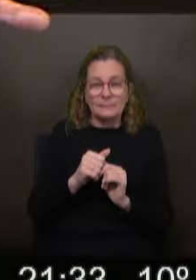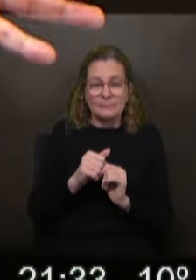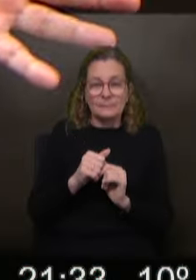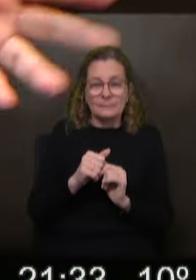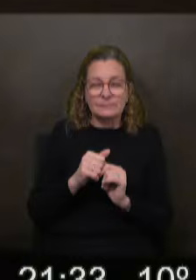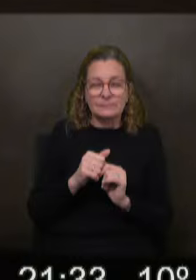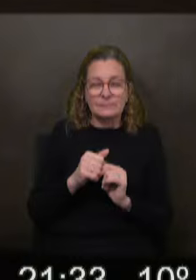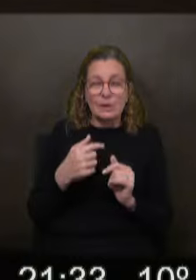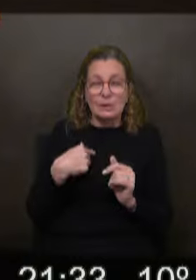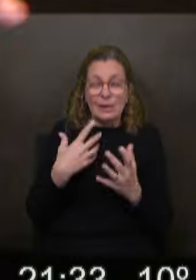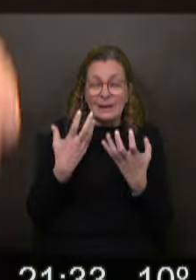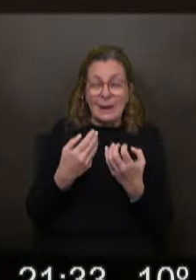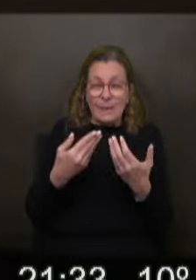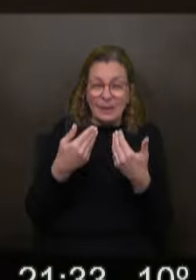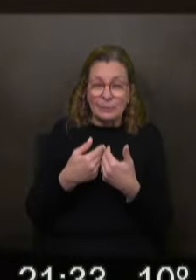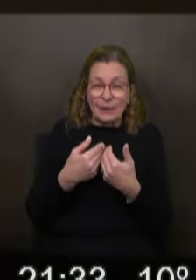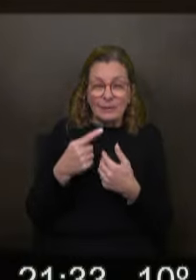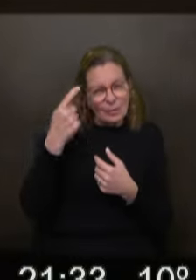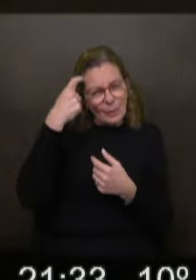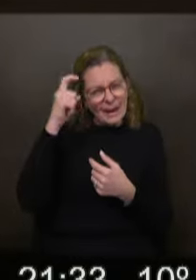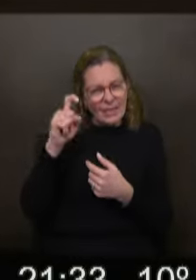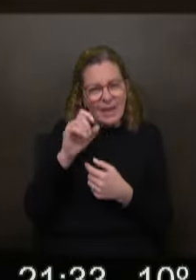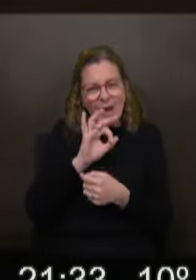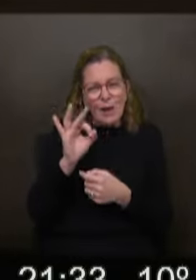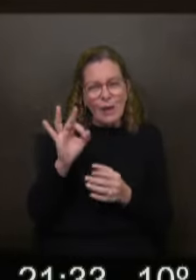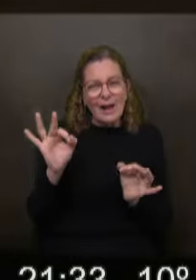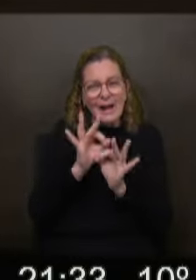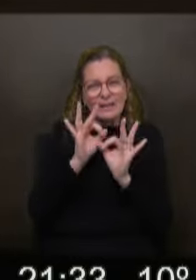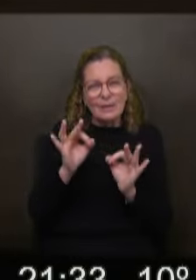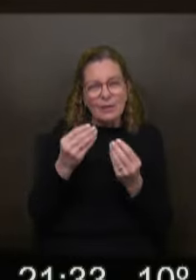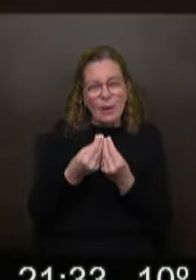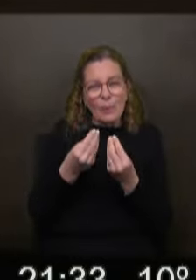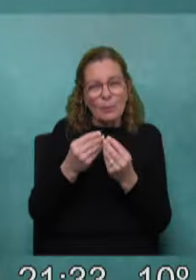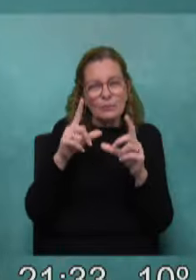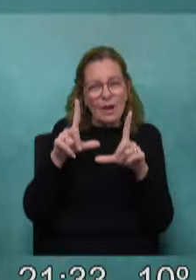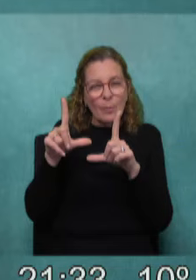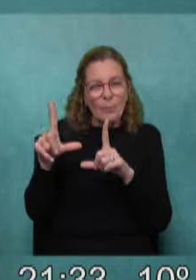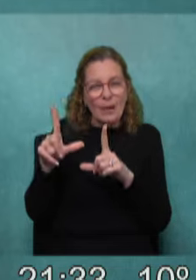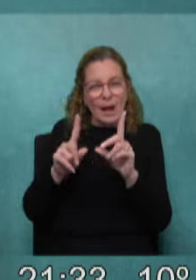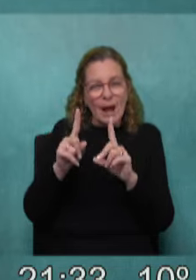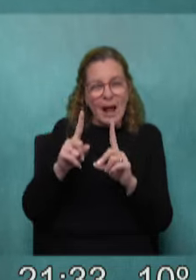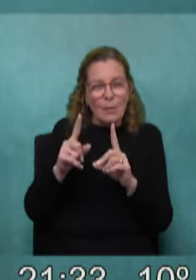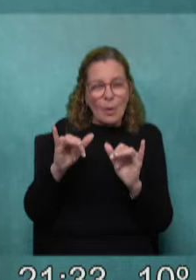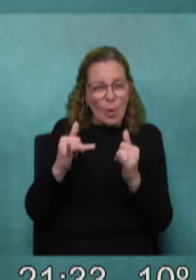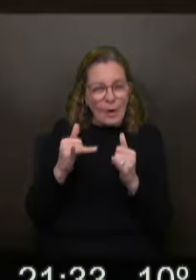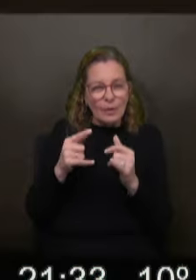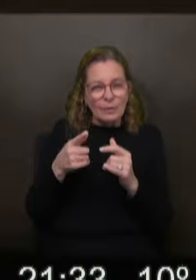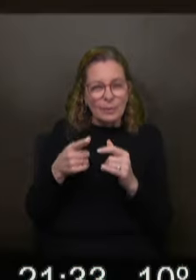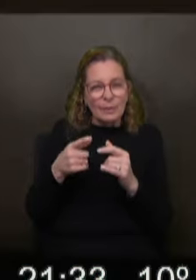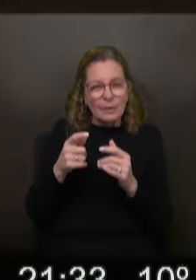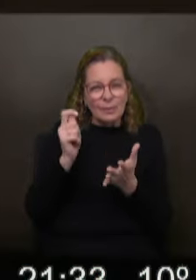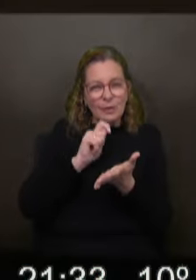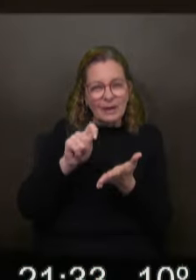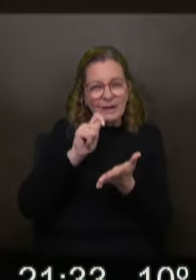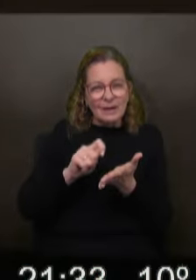eso, pero te quería preguntar si se te ocurriría, o digo, tus canciones tienen como muchas imágenes, sí. Algo muy lúdico. ¿Nunca te dieron ganas de